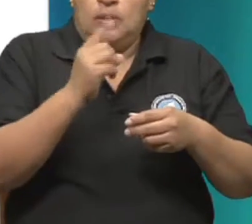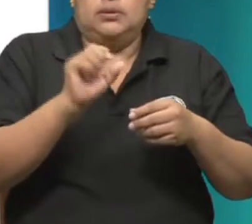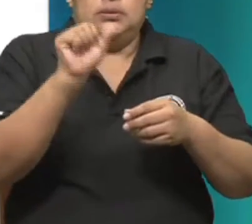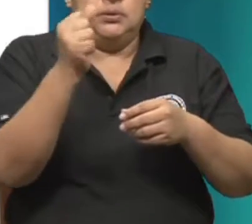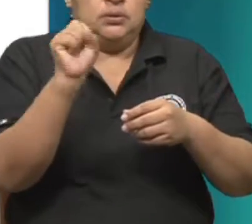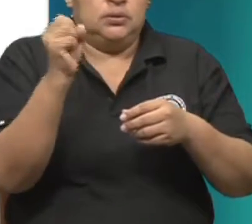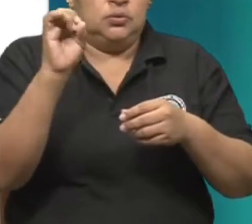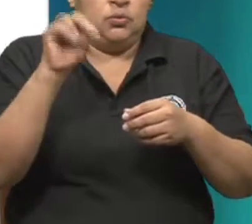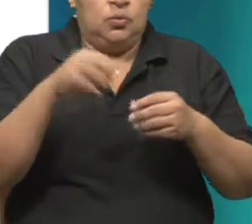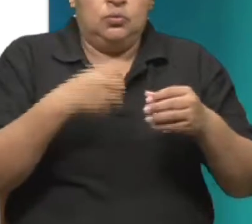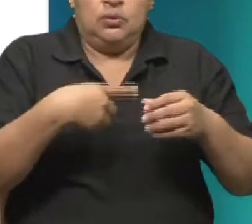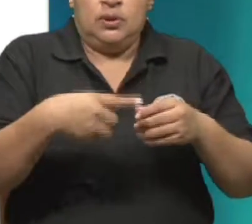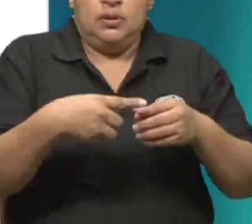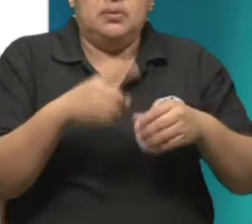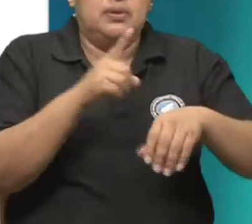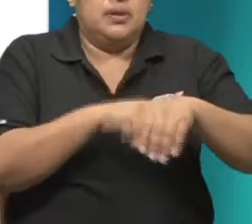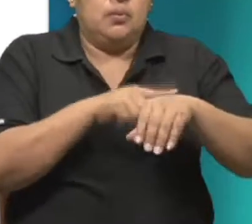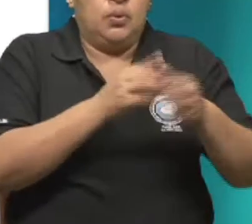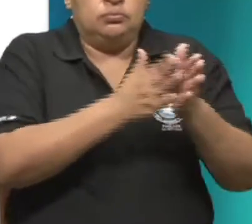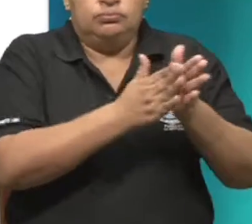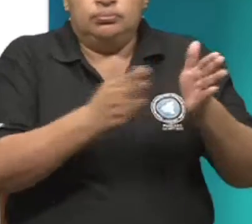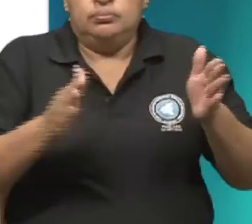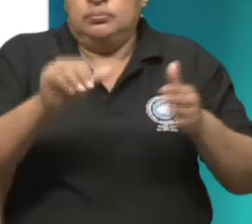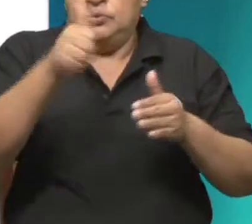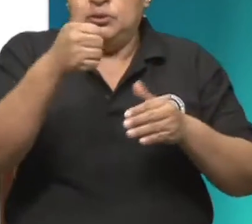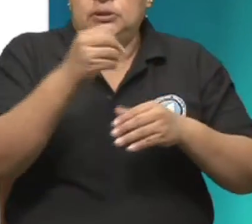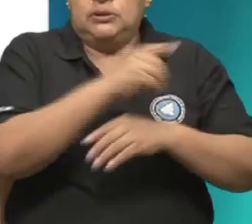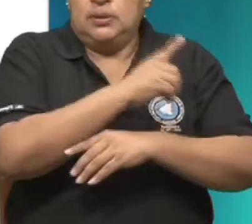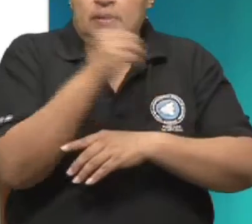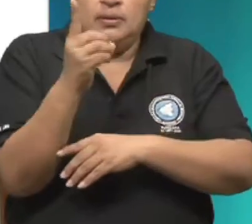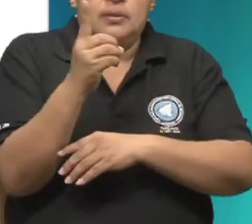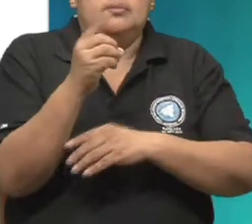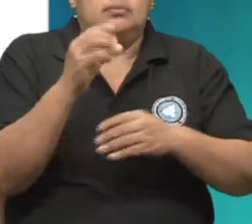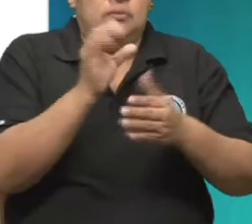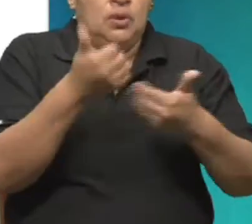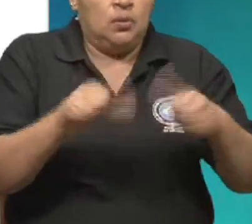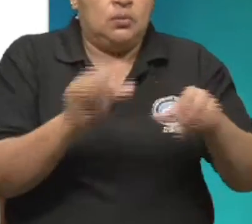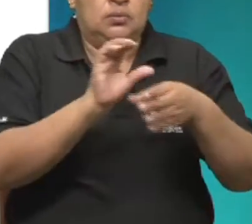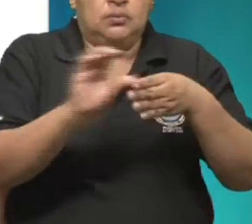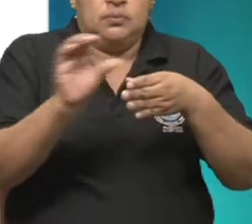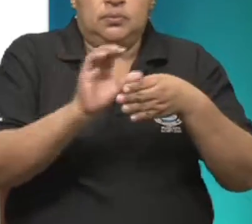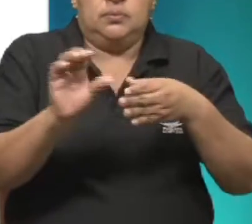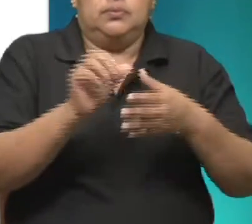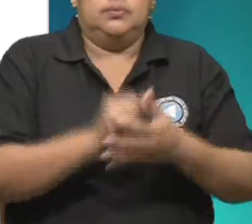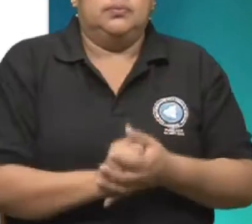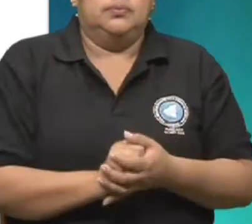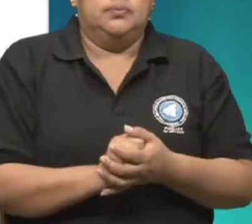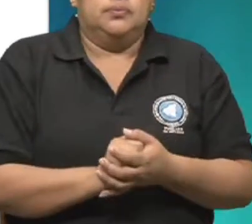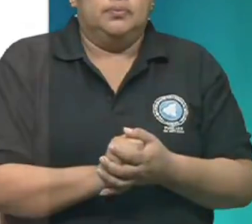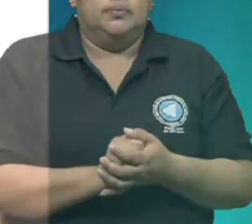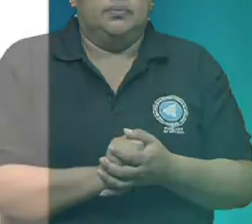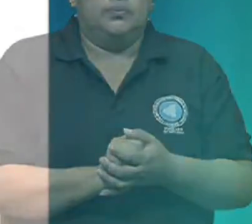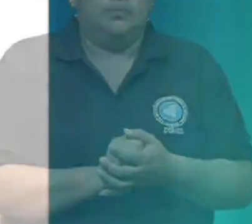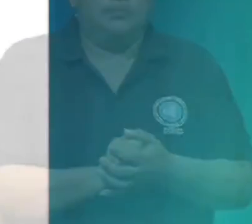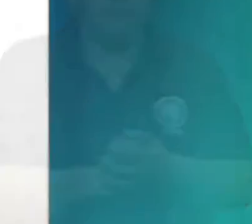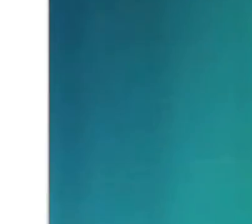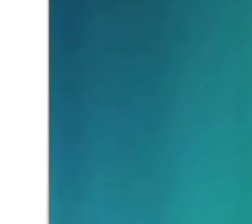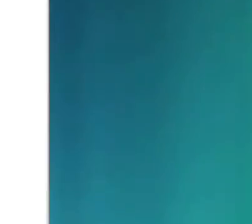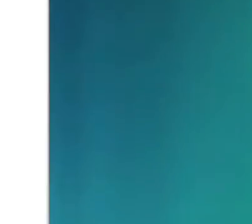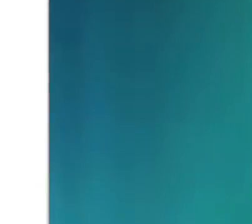enumeradas en orden consecutivo. Una sesión ordinaria no podrá durar más de 60 días